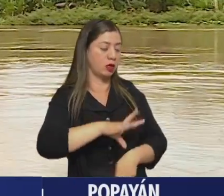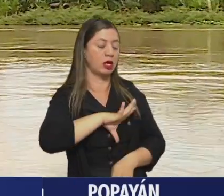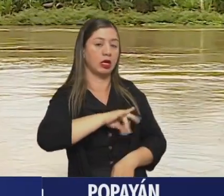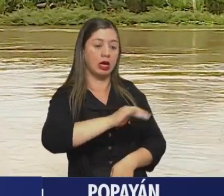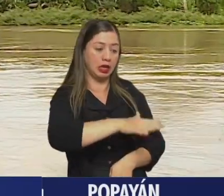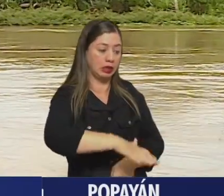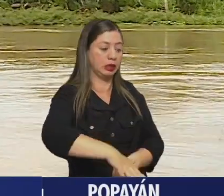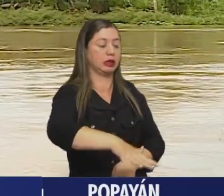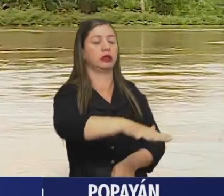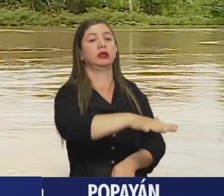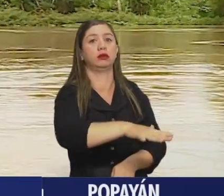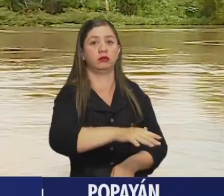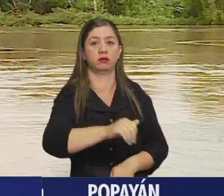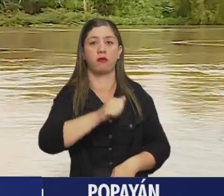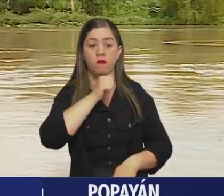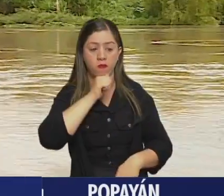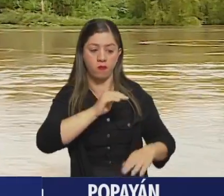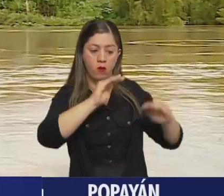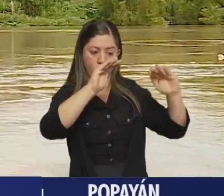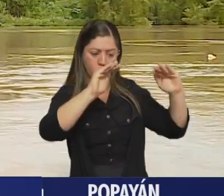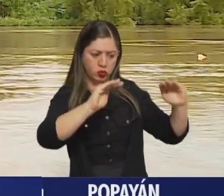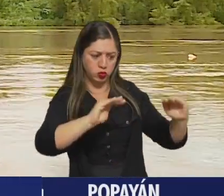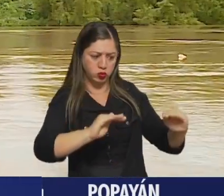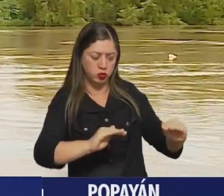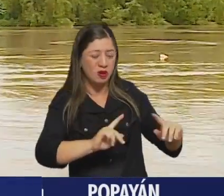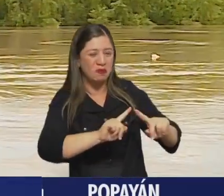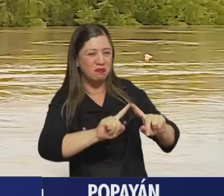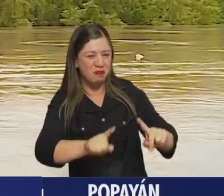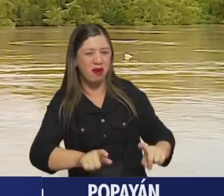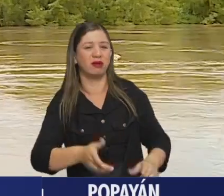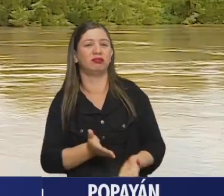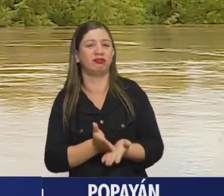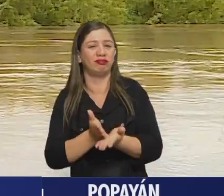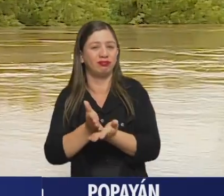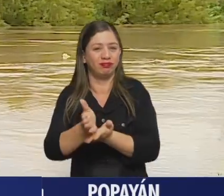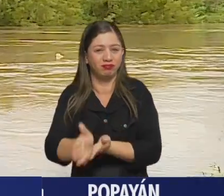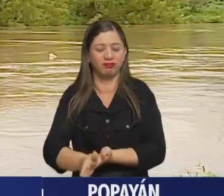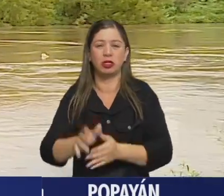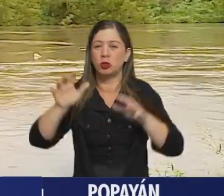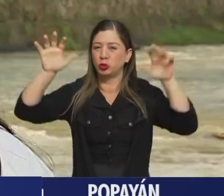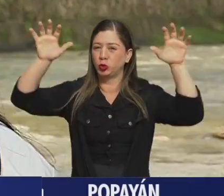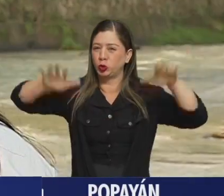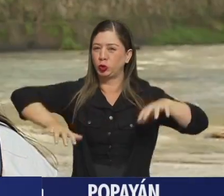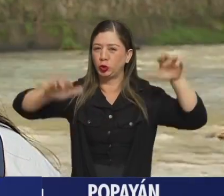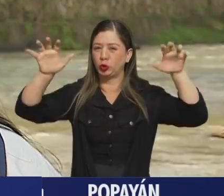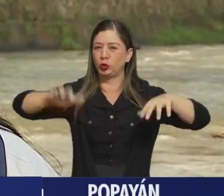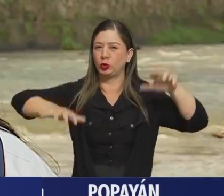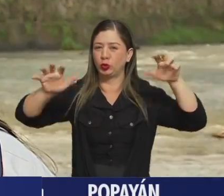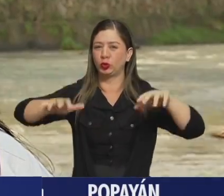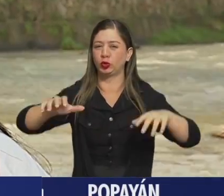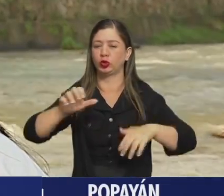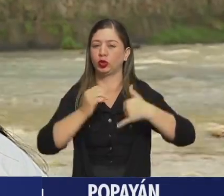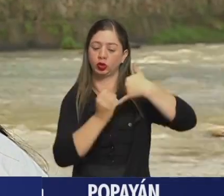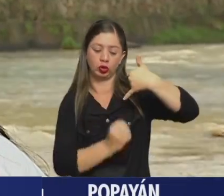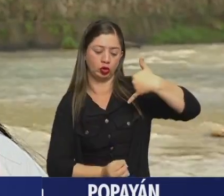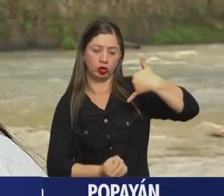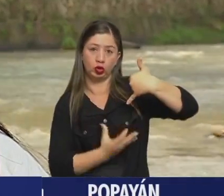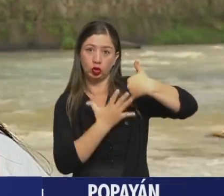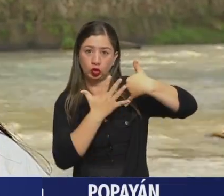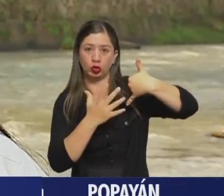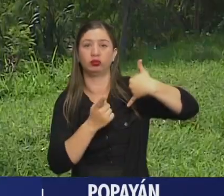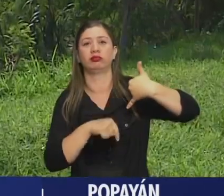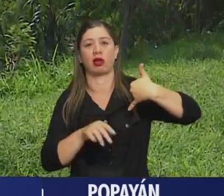ha presentado una decreciente, sin embargo, pues está fluctuando por la ocurrencia de precipitaciones en el sur del departamento y